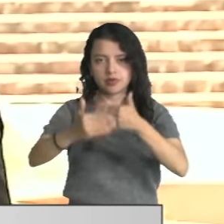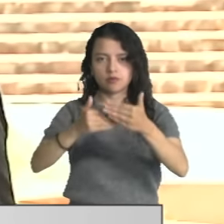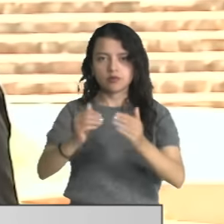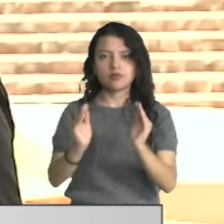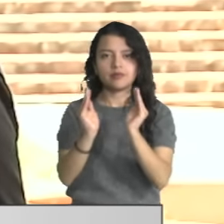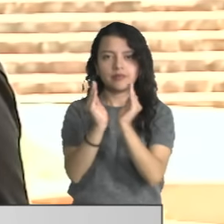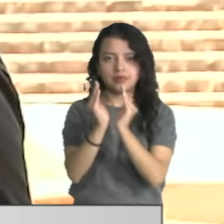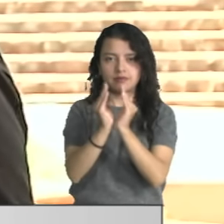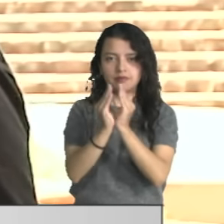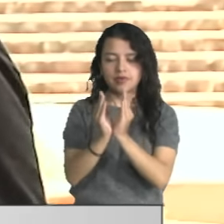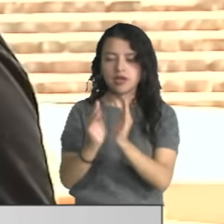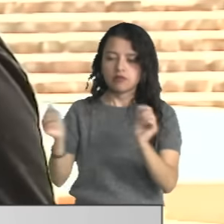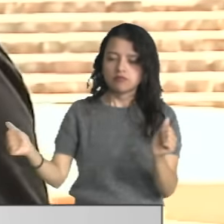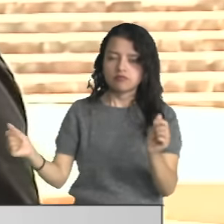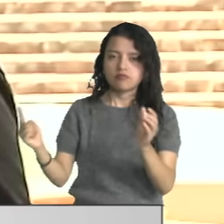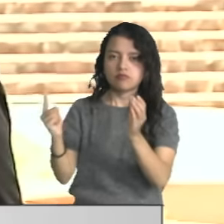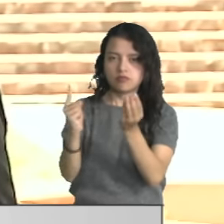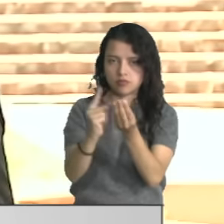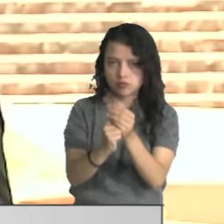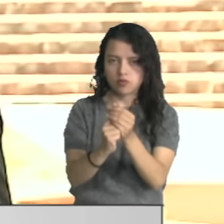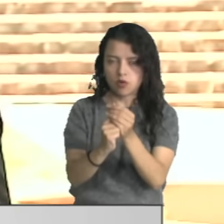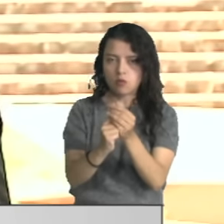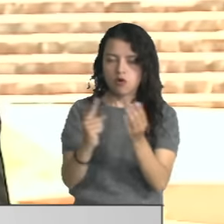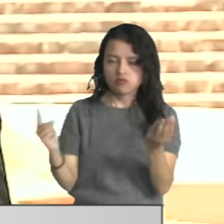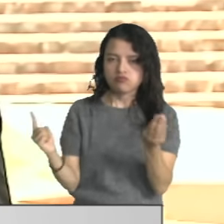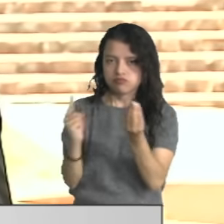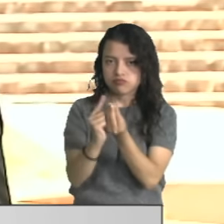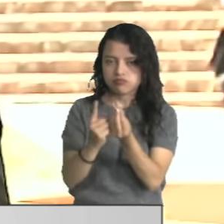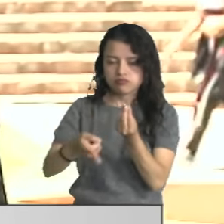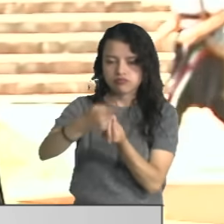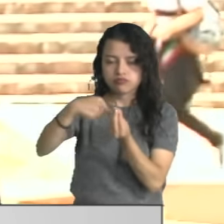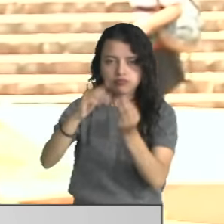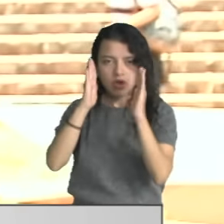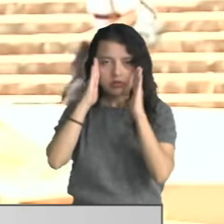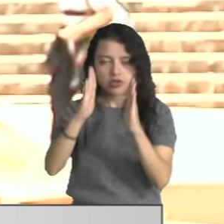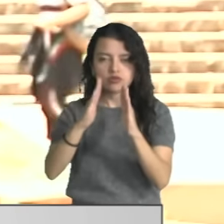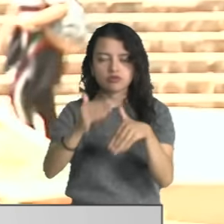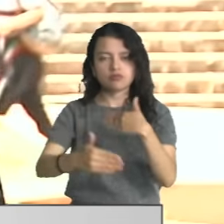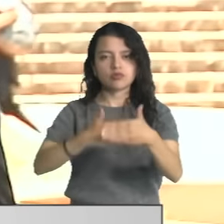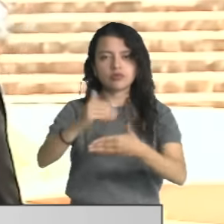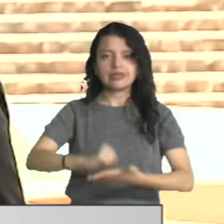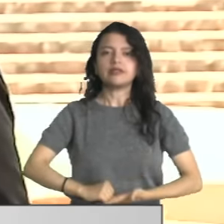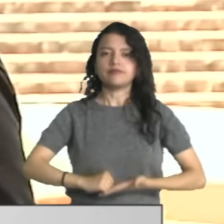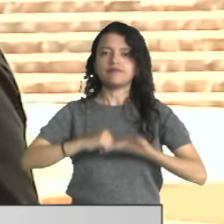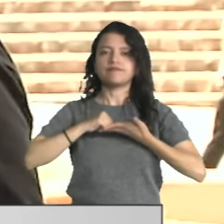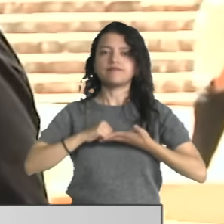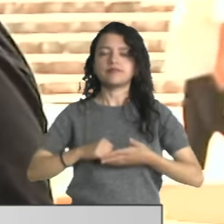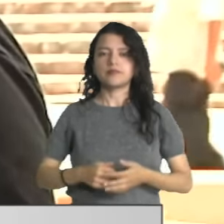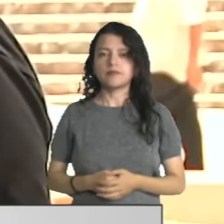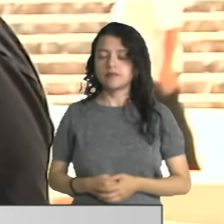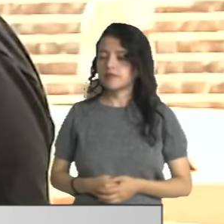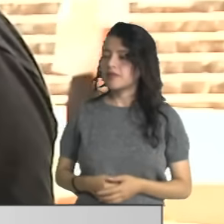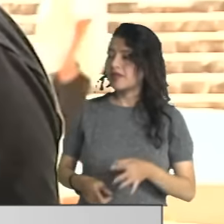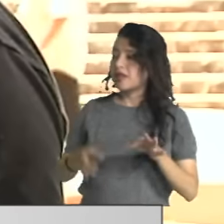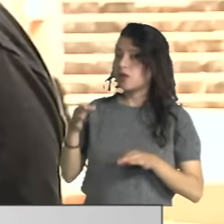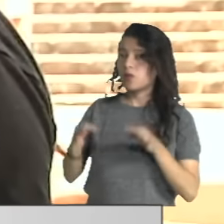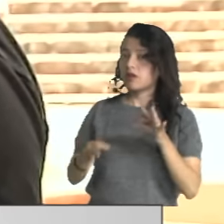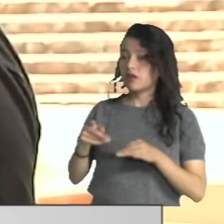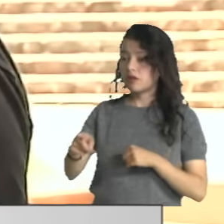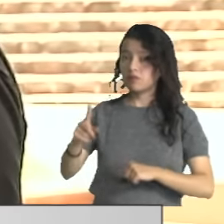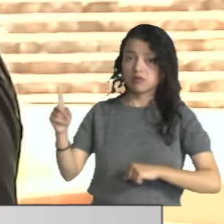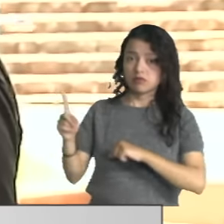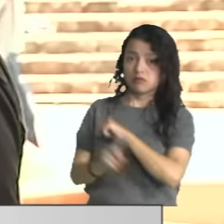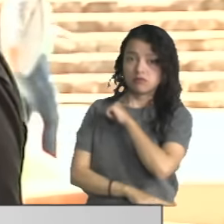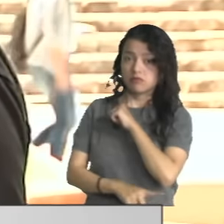Instituto Colombiano de Bienestar Familiar para que se termine de hacer todo este proceso de atención y de restablecimiento de los derechos del menor. Jurídicamente, el menor